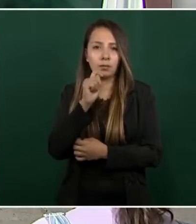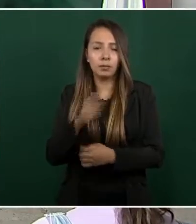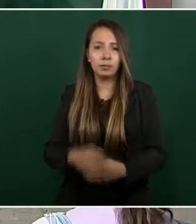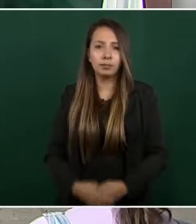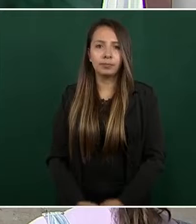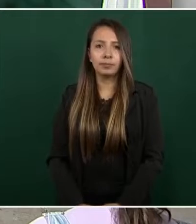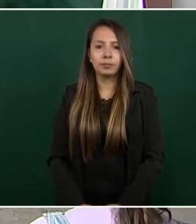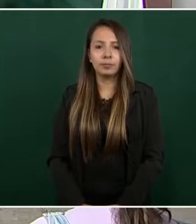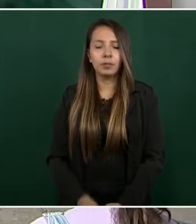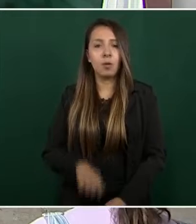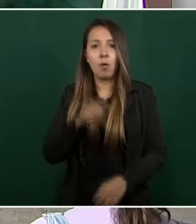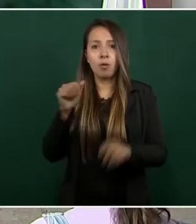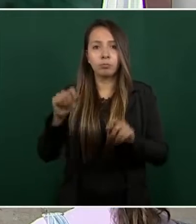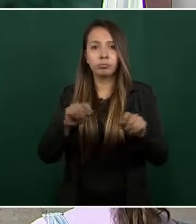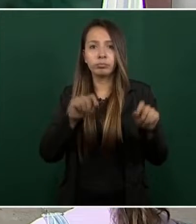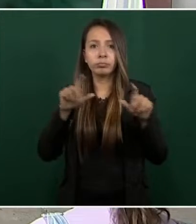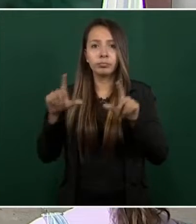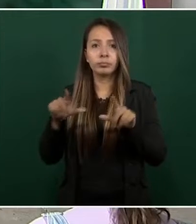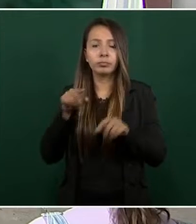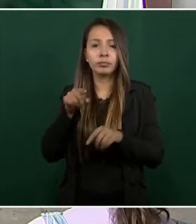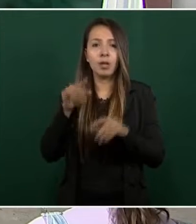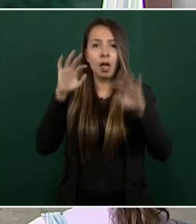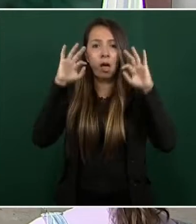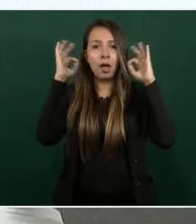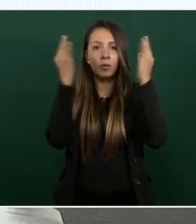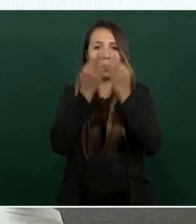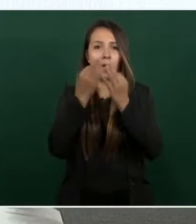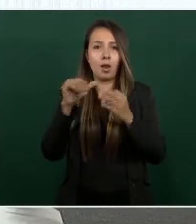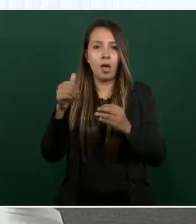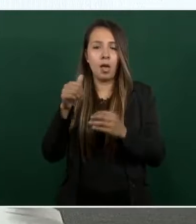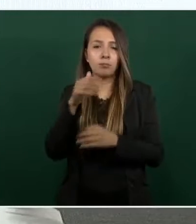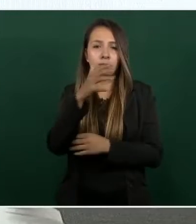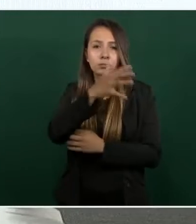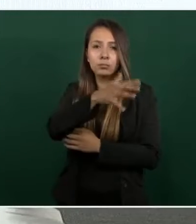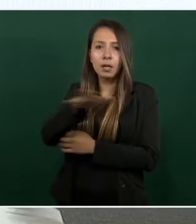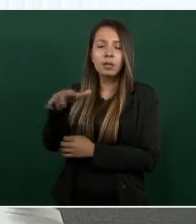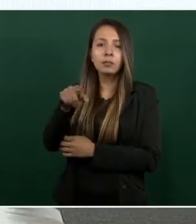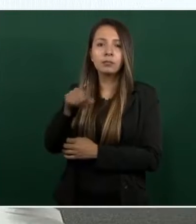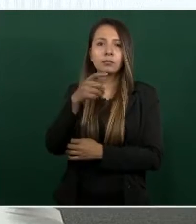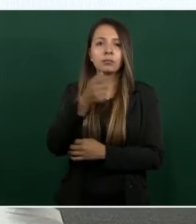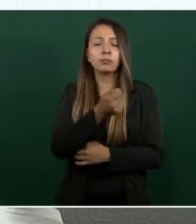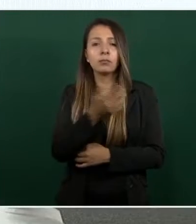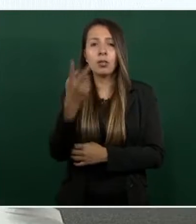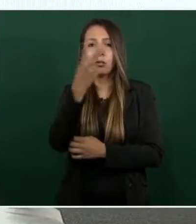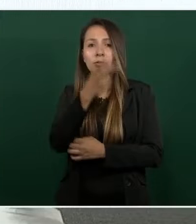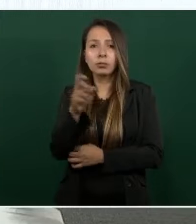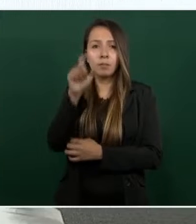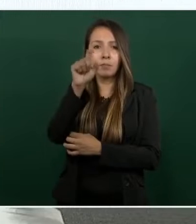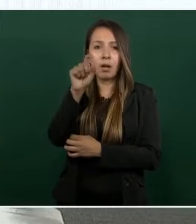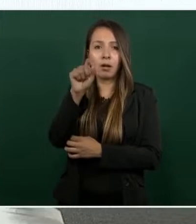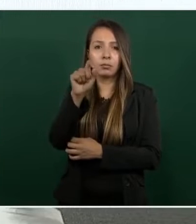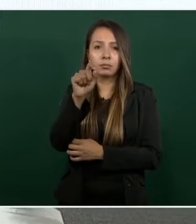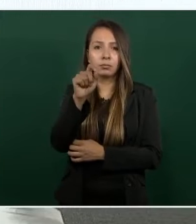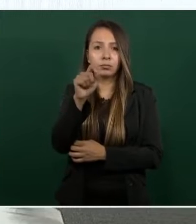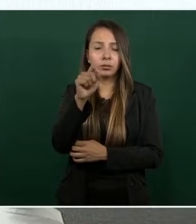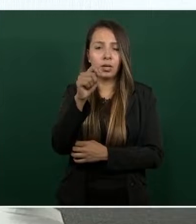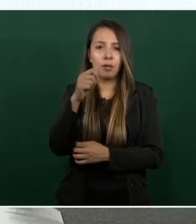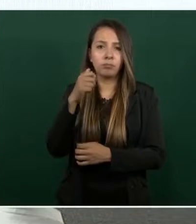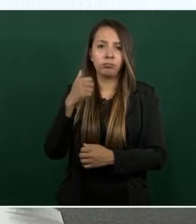La que sigue. En las aduanas marítimas, que tenemos 220 elementos de marina